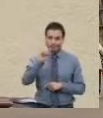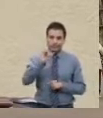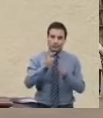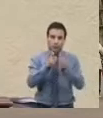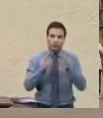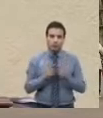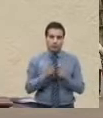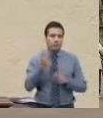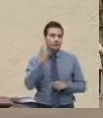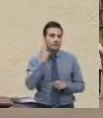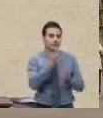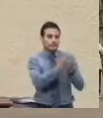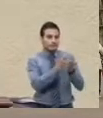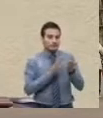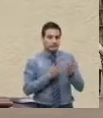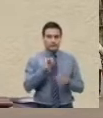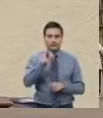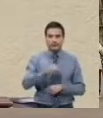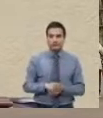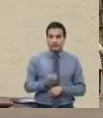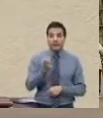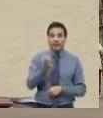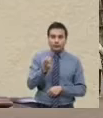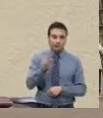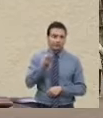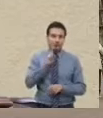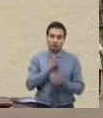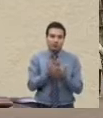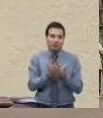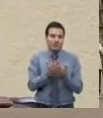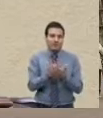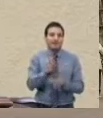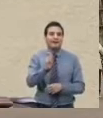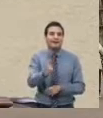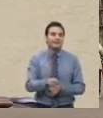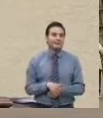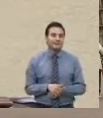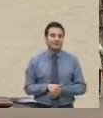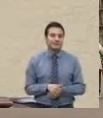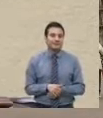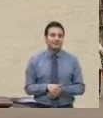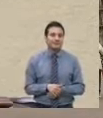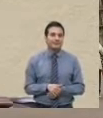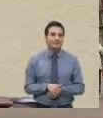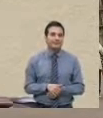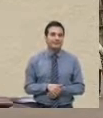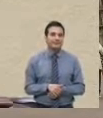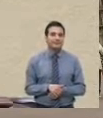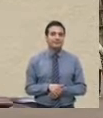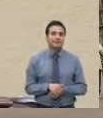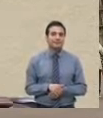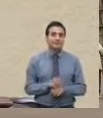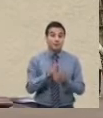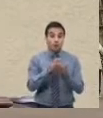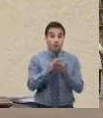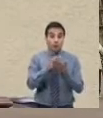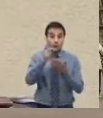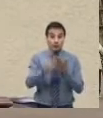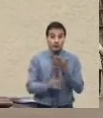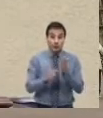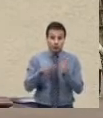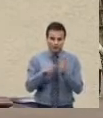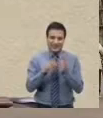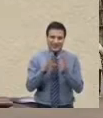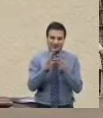que me dio un pago, evidencia, digámoslo así, que todo lo que el proyecto señala, lo que aquí mis colegas